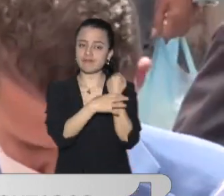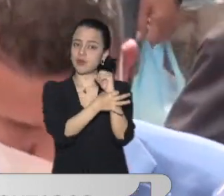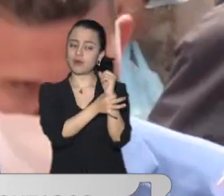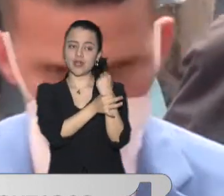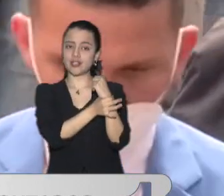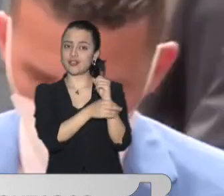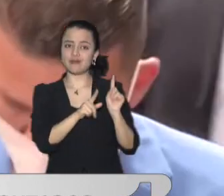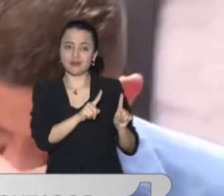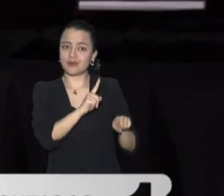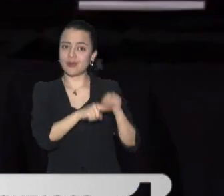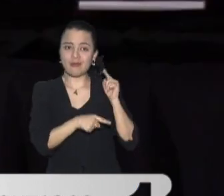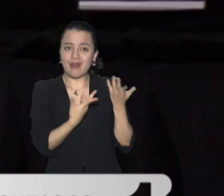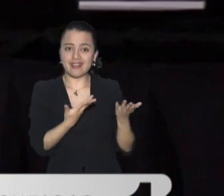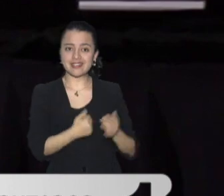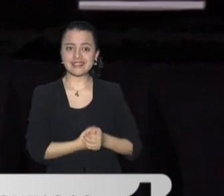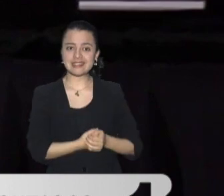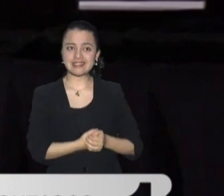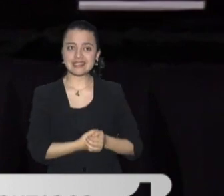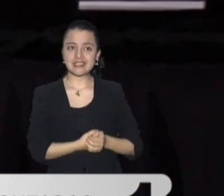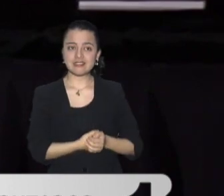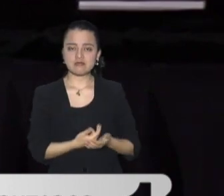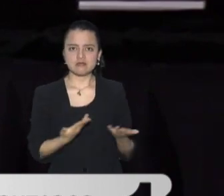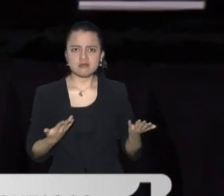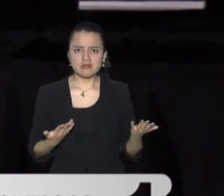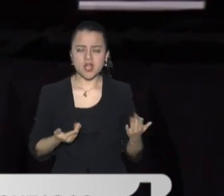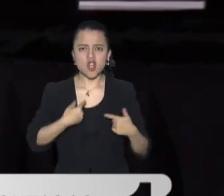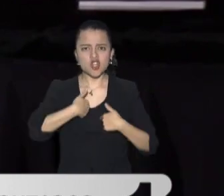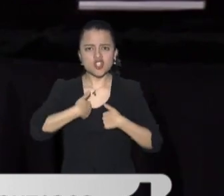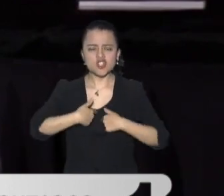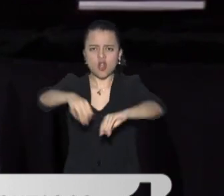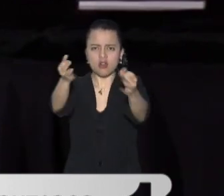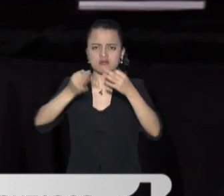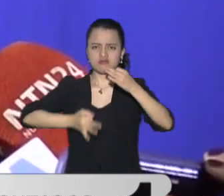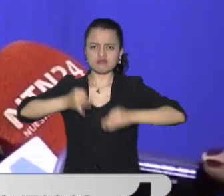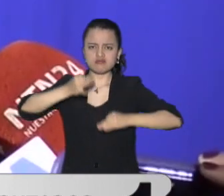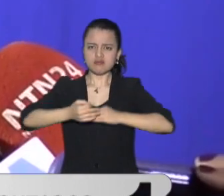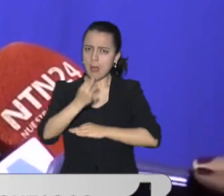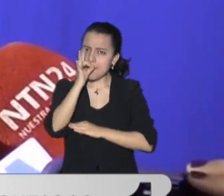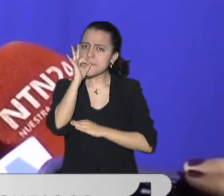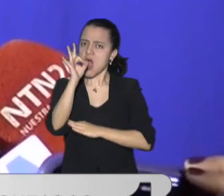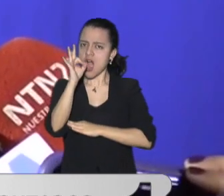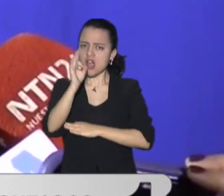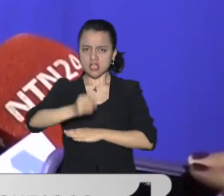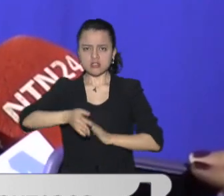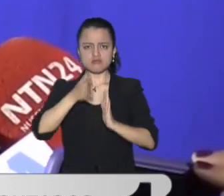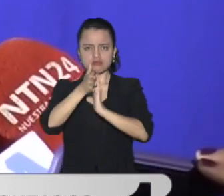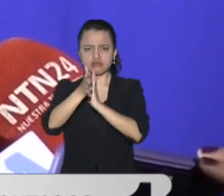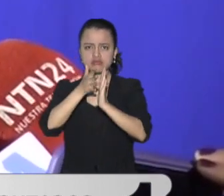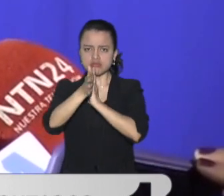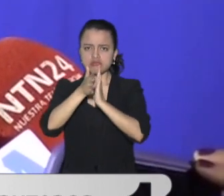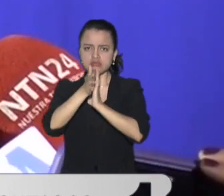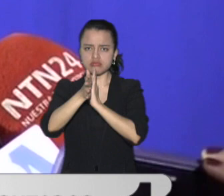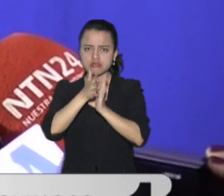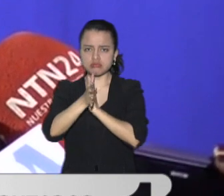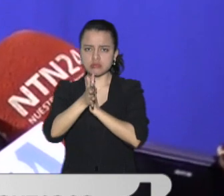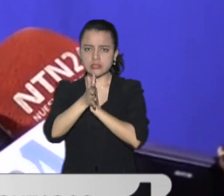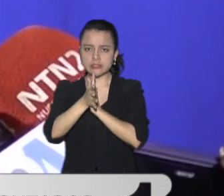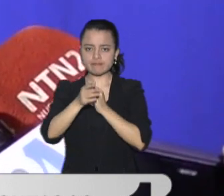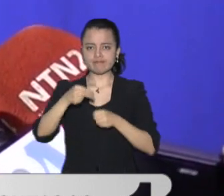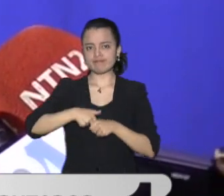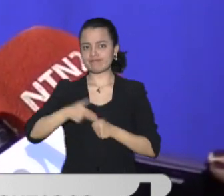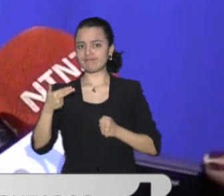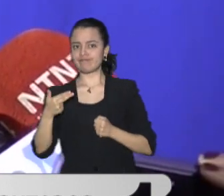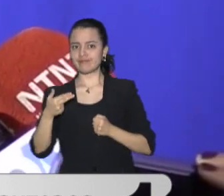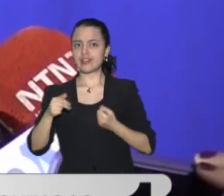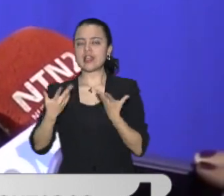máximo de 15 años, tras negarse a presentar una declaración jurada de patrimonio después de dejar sus funciones como parlamentarios. Todos los que